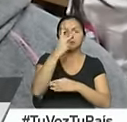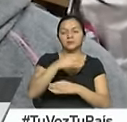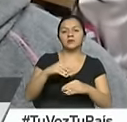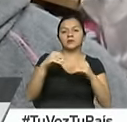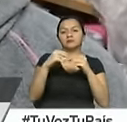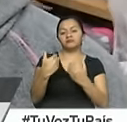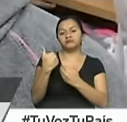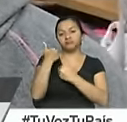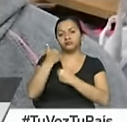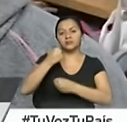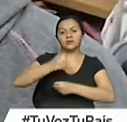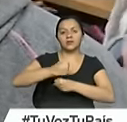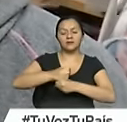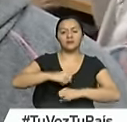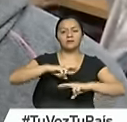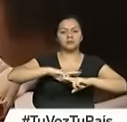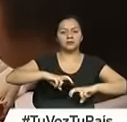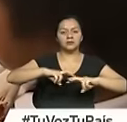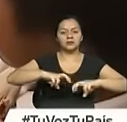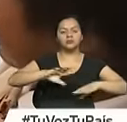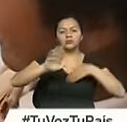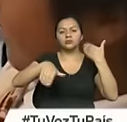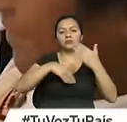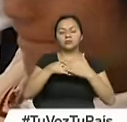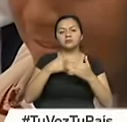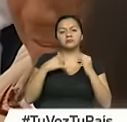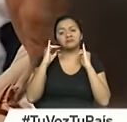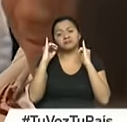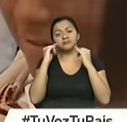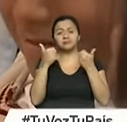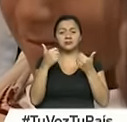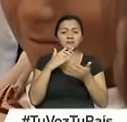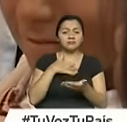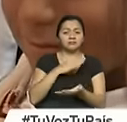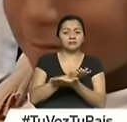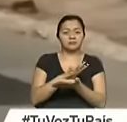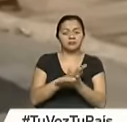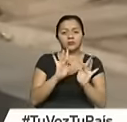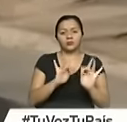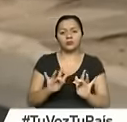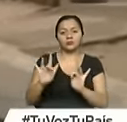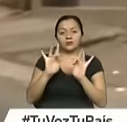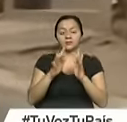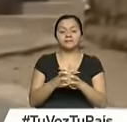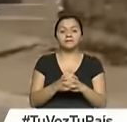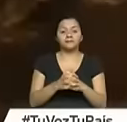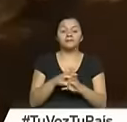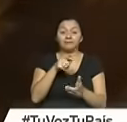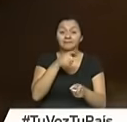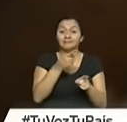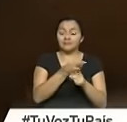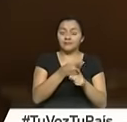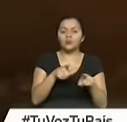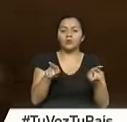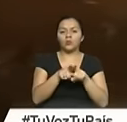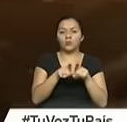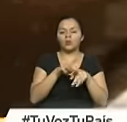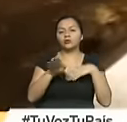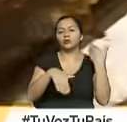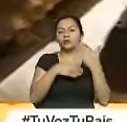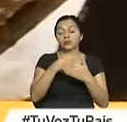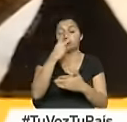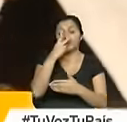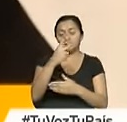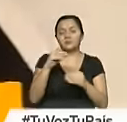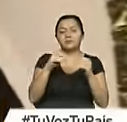tareas, investigación y a divertirnos también en la computadora. Así Cocotoj va desarrollándose en